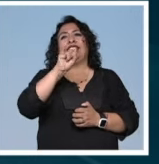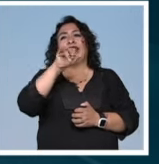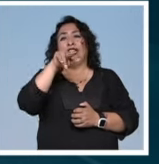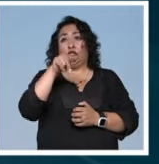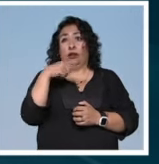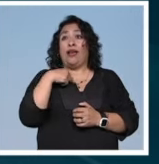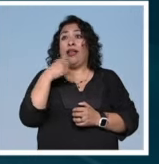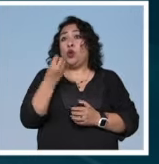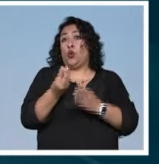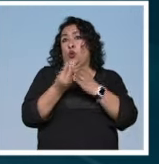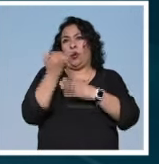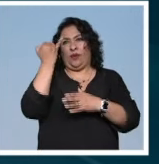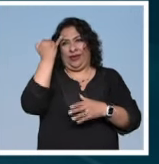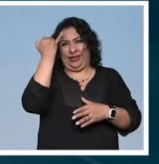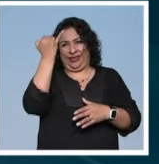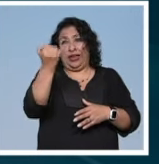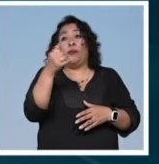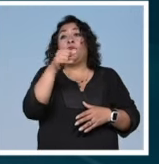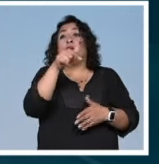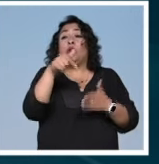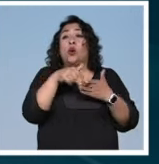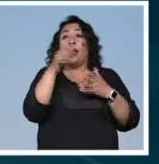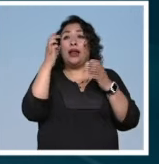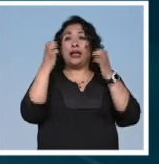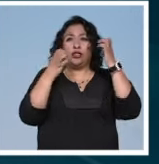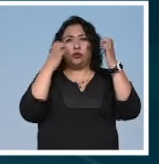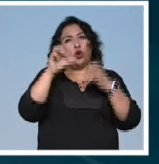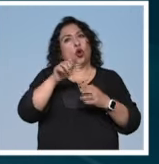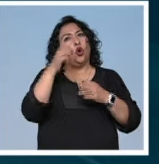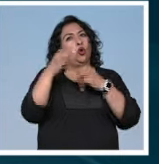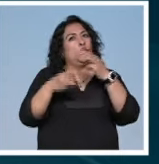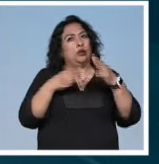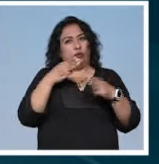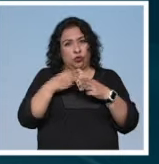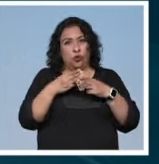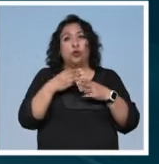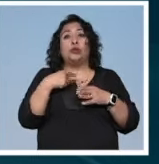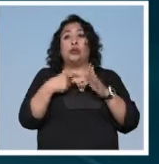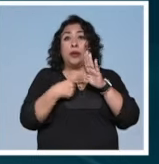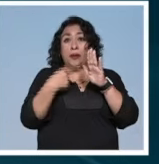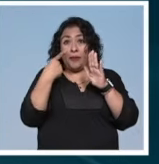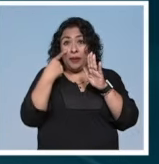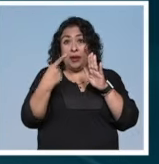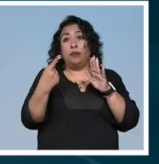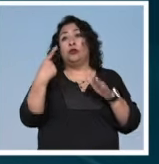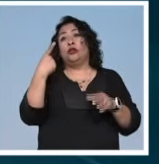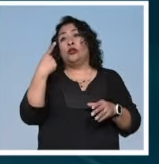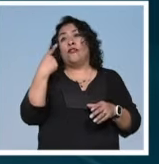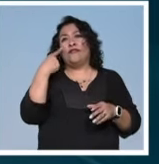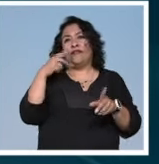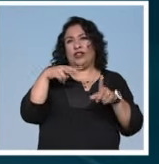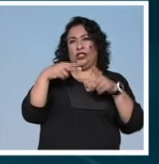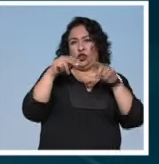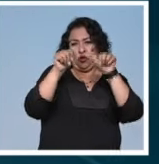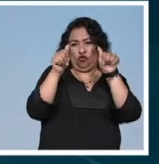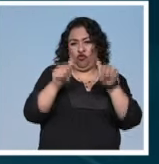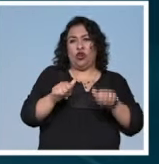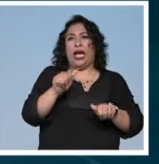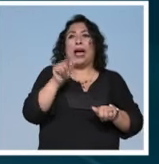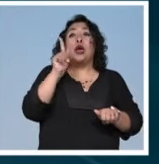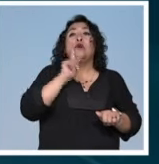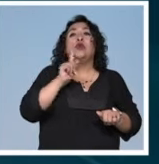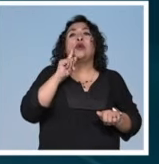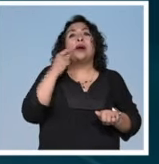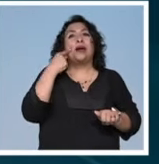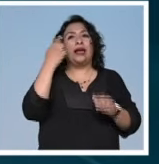Los creadores emergentes tendrán su espacio a través de la muestra Otros Mundos y se mostrará la postura estética de los cuerpos femeninos a través